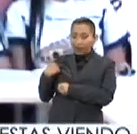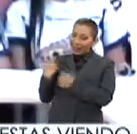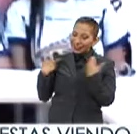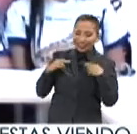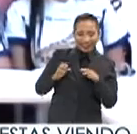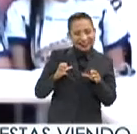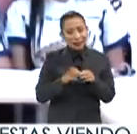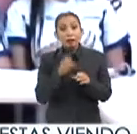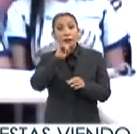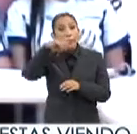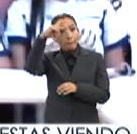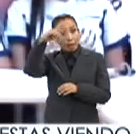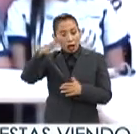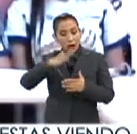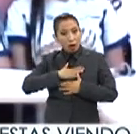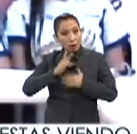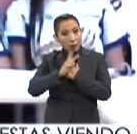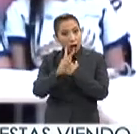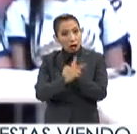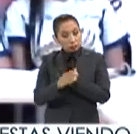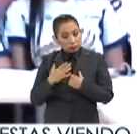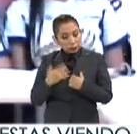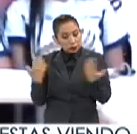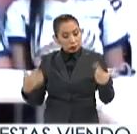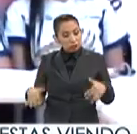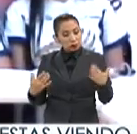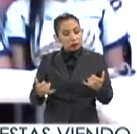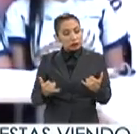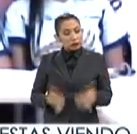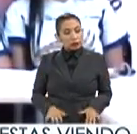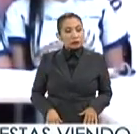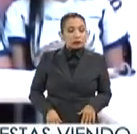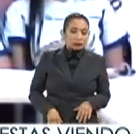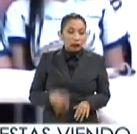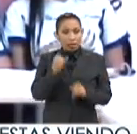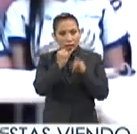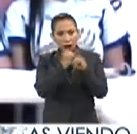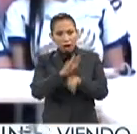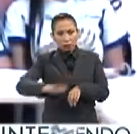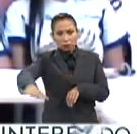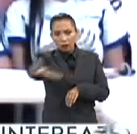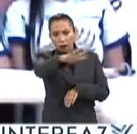vas representando a México. Y la ventaja de un escaparate internacional es que